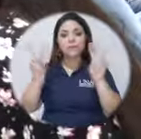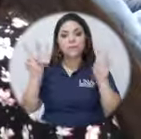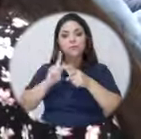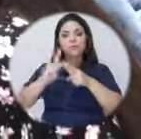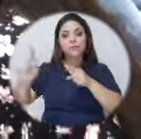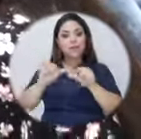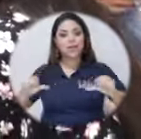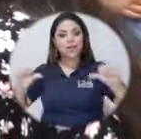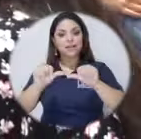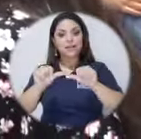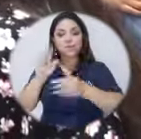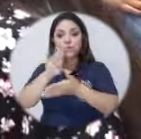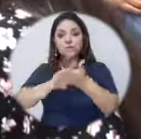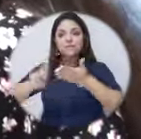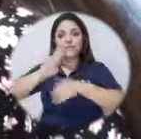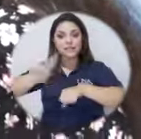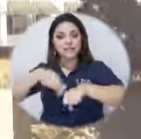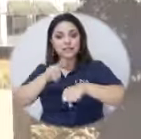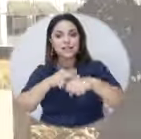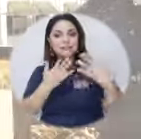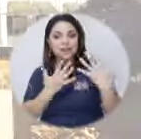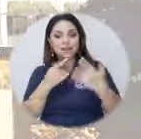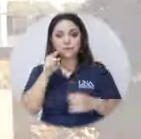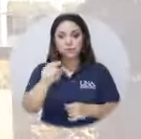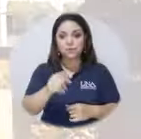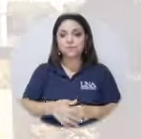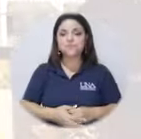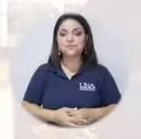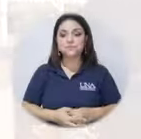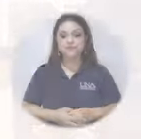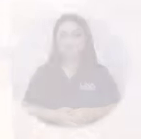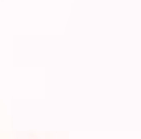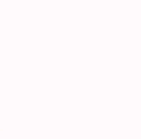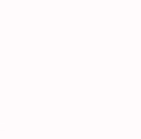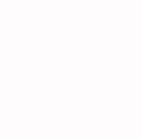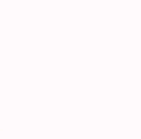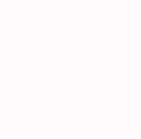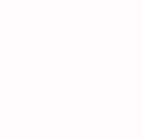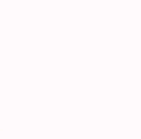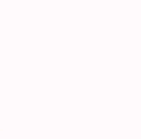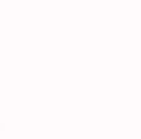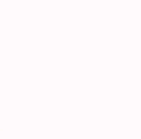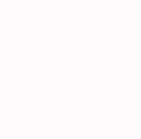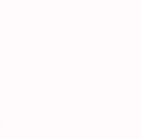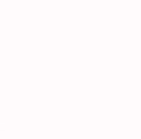vivo a profesionales del área. La UNA espera por vos.